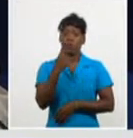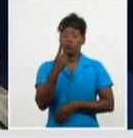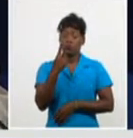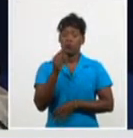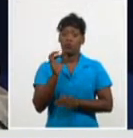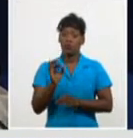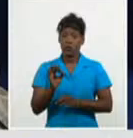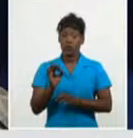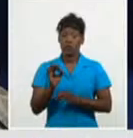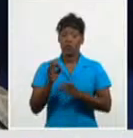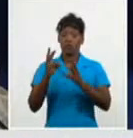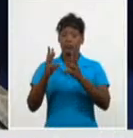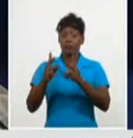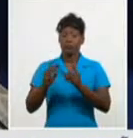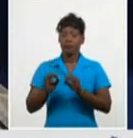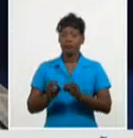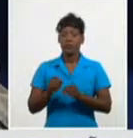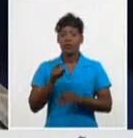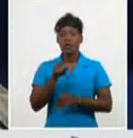da una letalidad de un